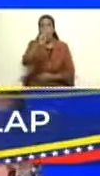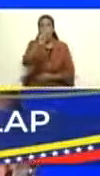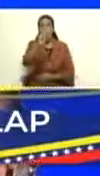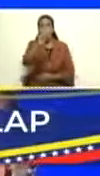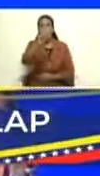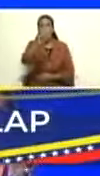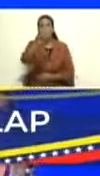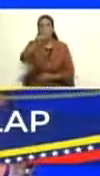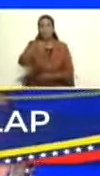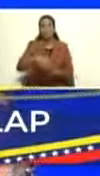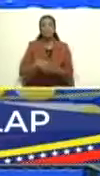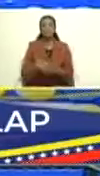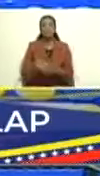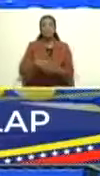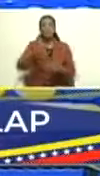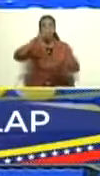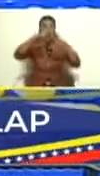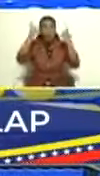De La Guaira.